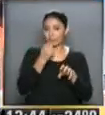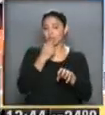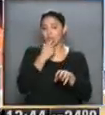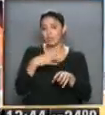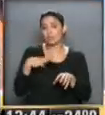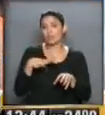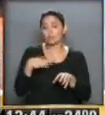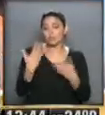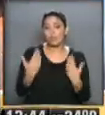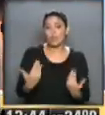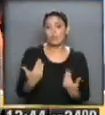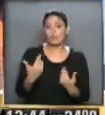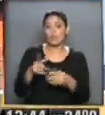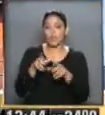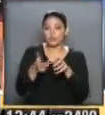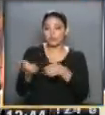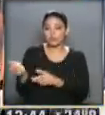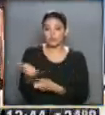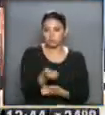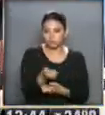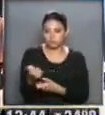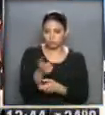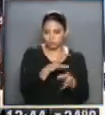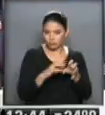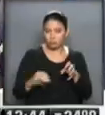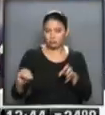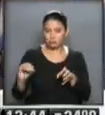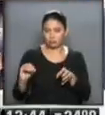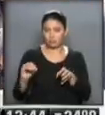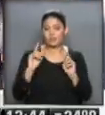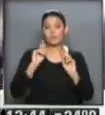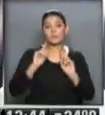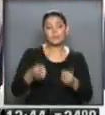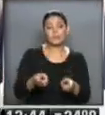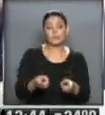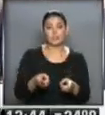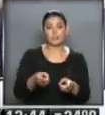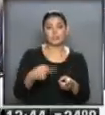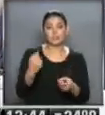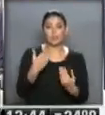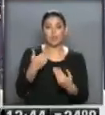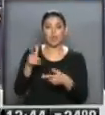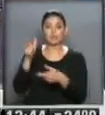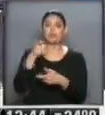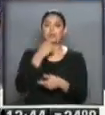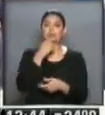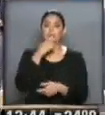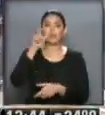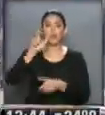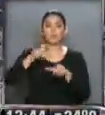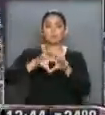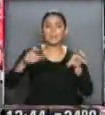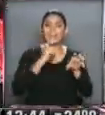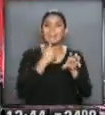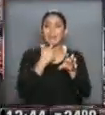supuesto, para alimentar los sopletes, para abrir justamente, para generar las brechas que puedan abrir el material,